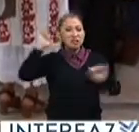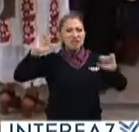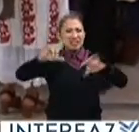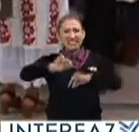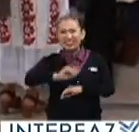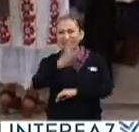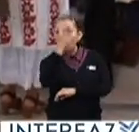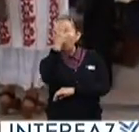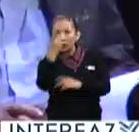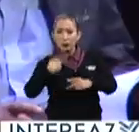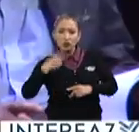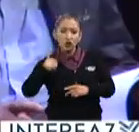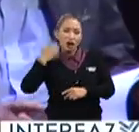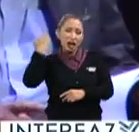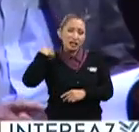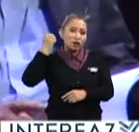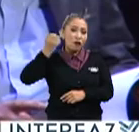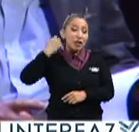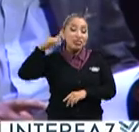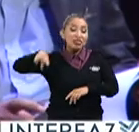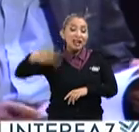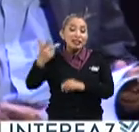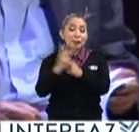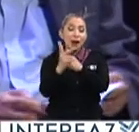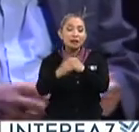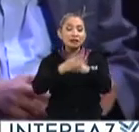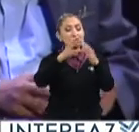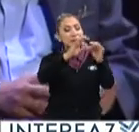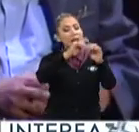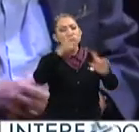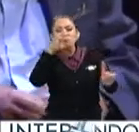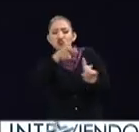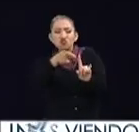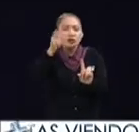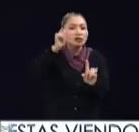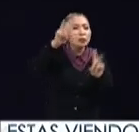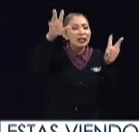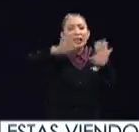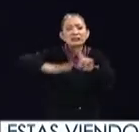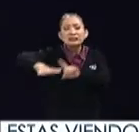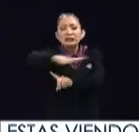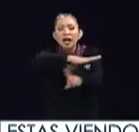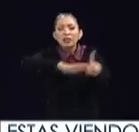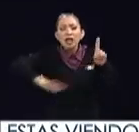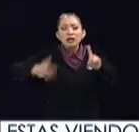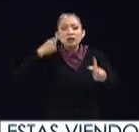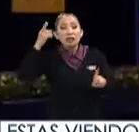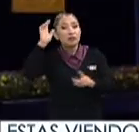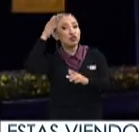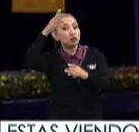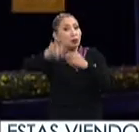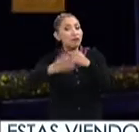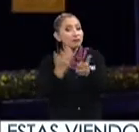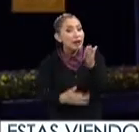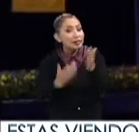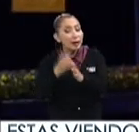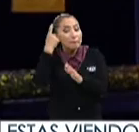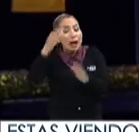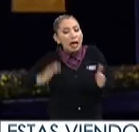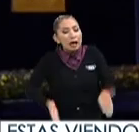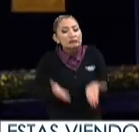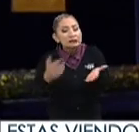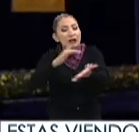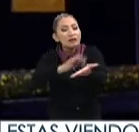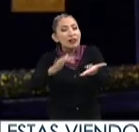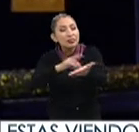a 74 ponentes de 13 países que plantearon los horizontes respecto a los contextos y desafíos del fomento a la lectura